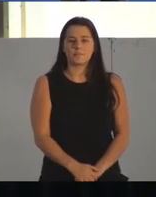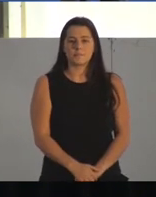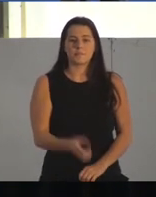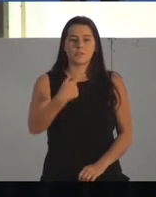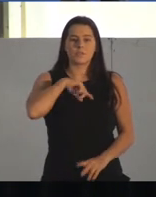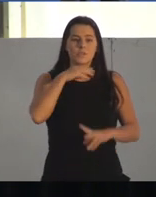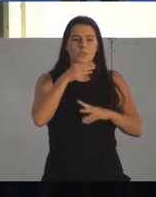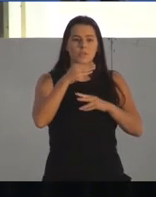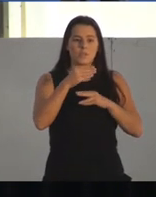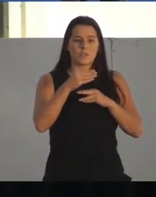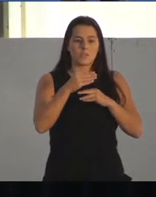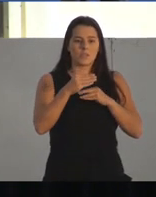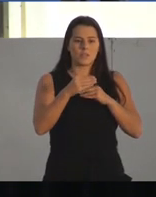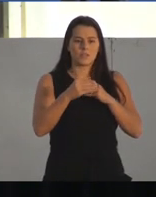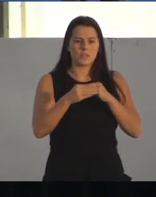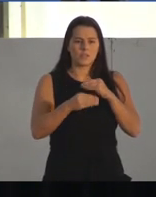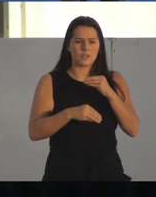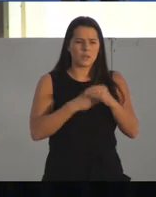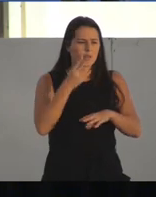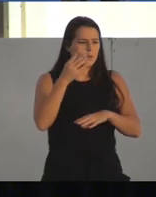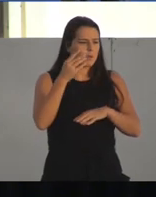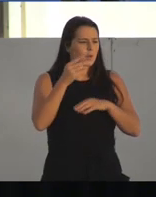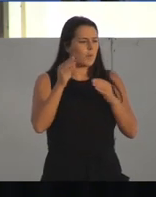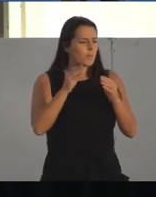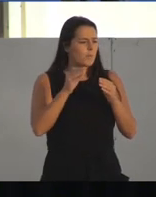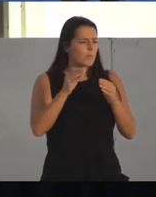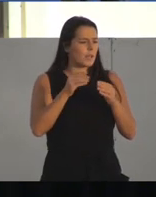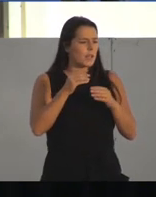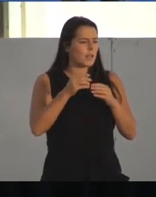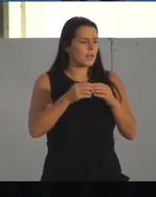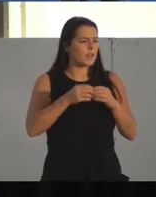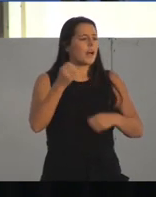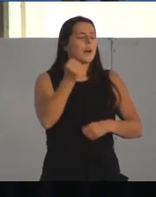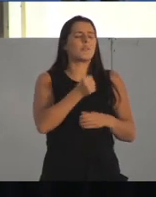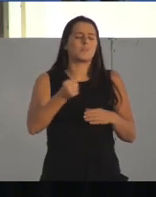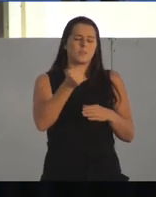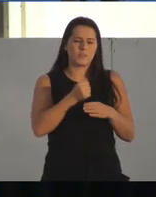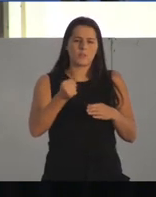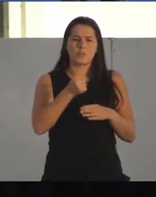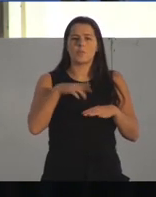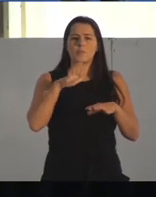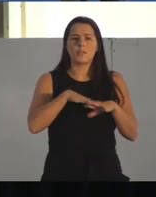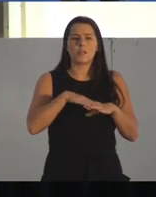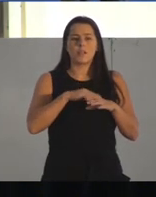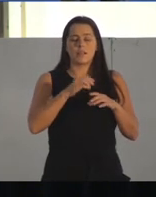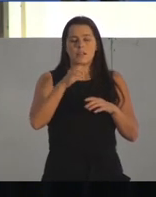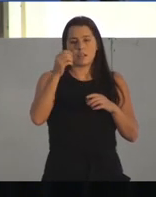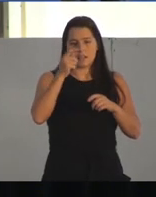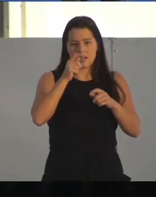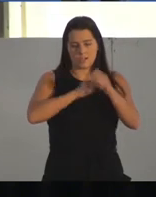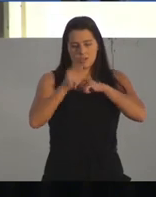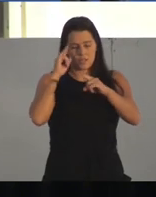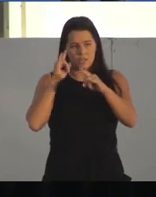Hemos dotado de un kit de equipamiento para la elaboración de alimentos texturizados a distintas entidades ASPACE y también